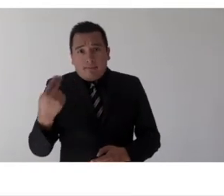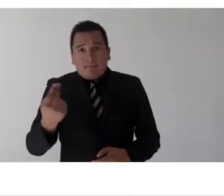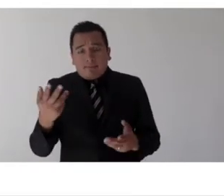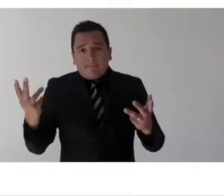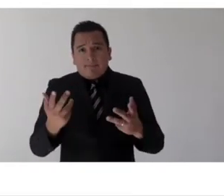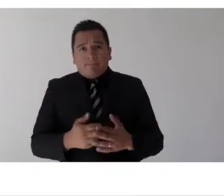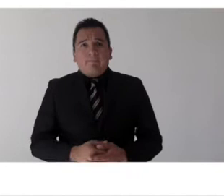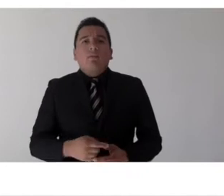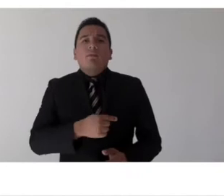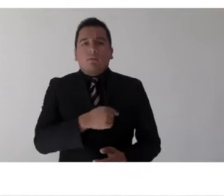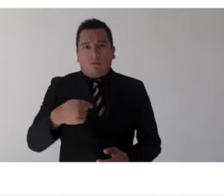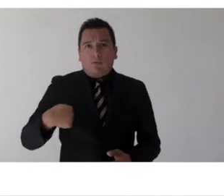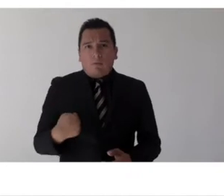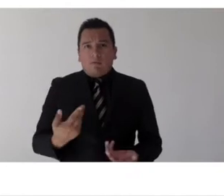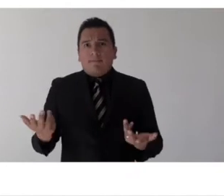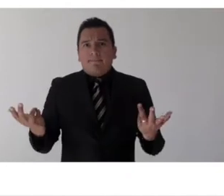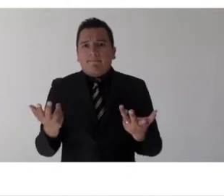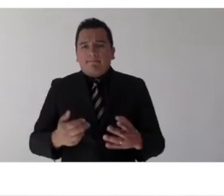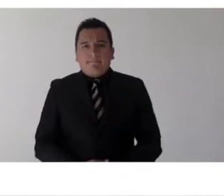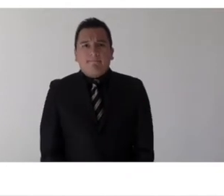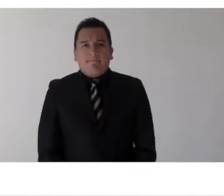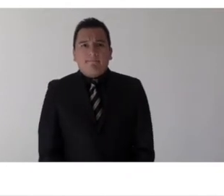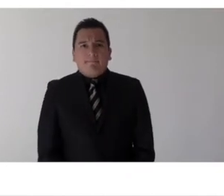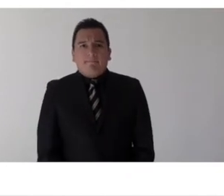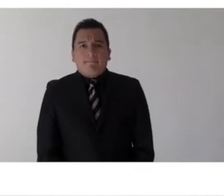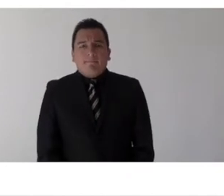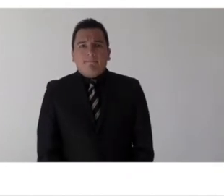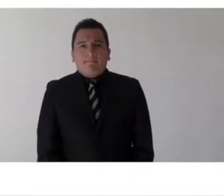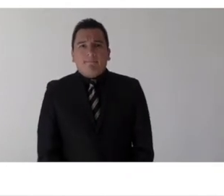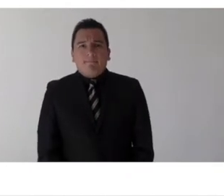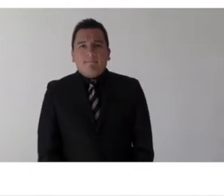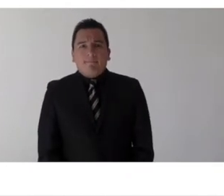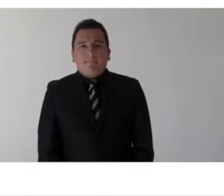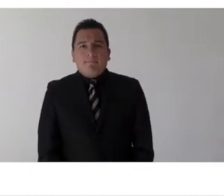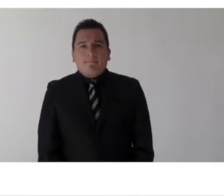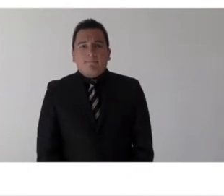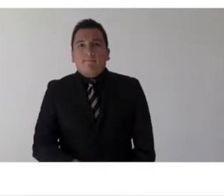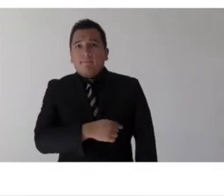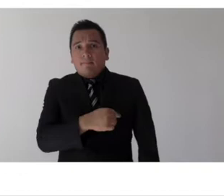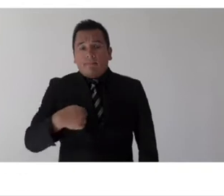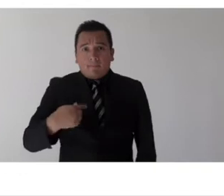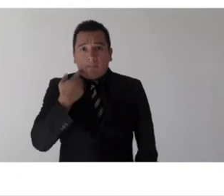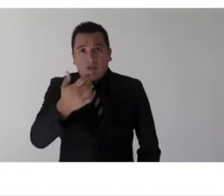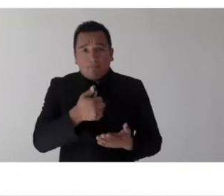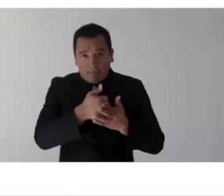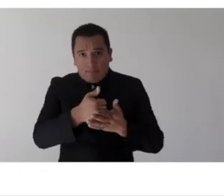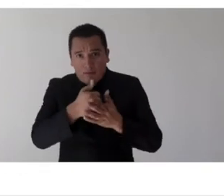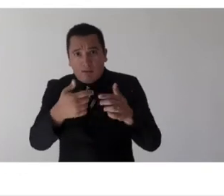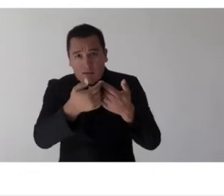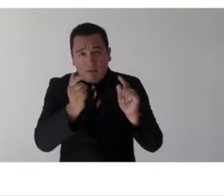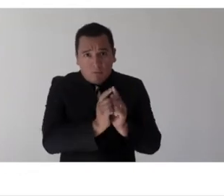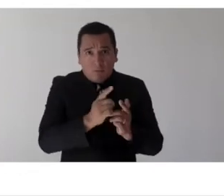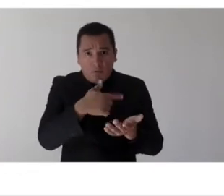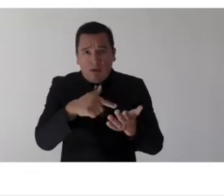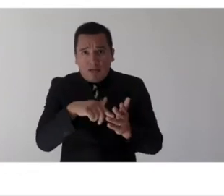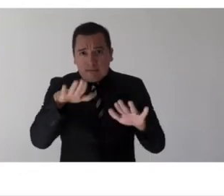hacemos nosotros, desde los orígenes, ayudamos a grupos de personas a articularse